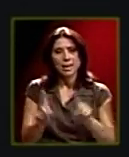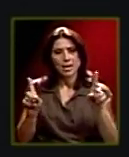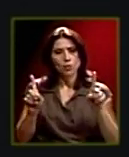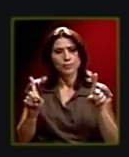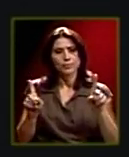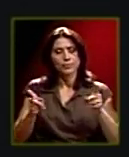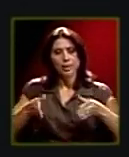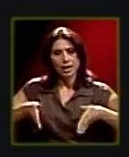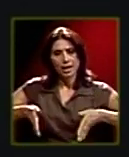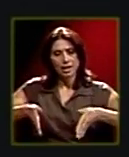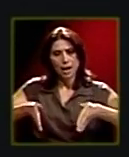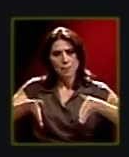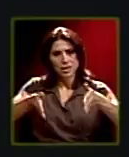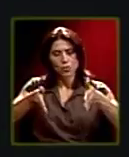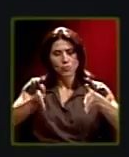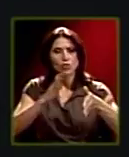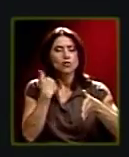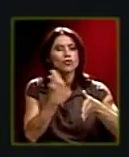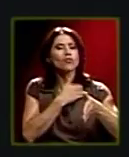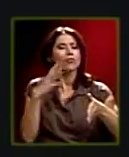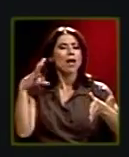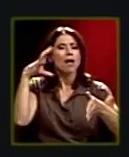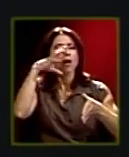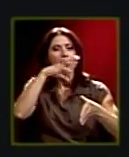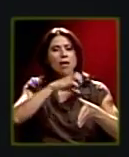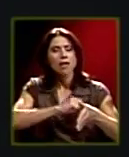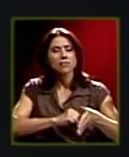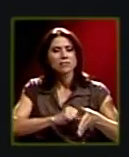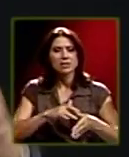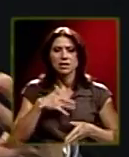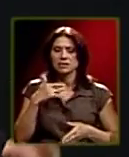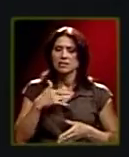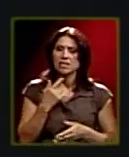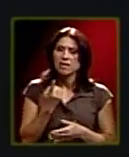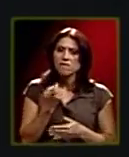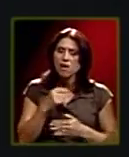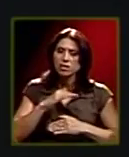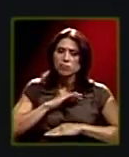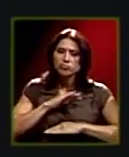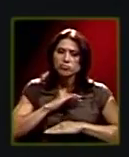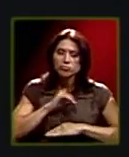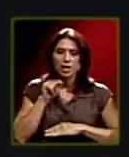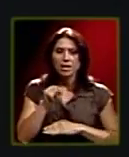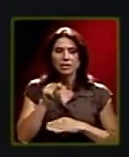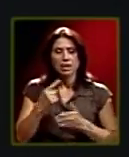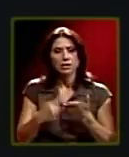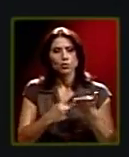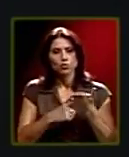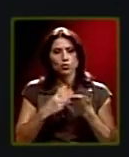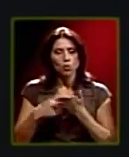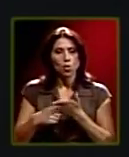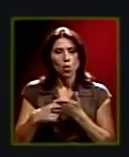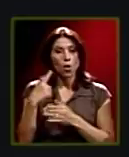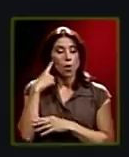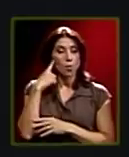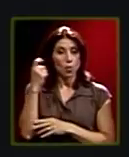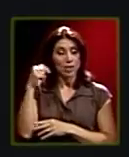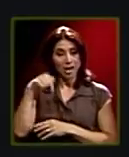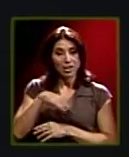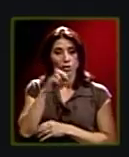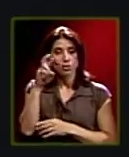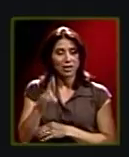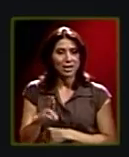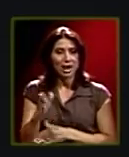camino nos hemos encontrado con que hay una gran insatisfacción que se siente en esta discusión, porque hay grupos en el país que